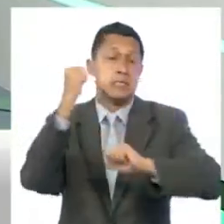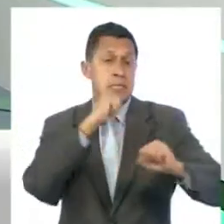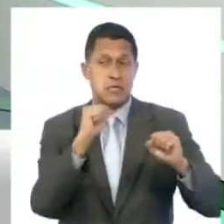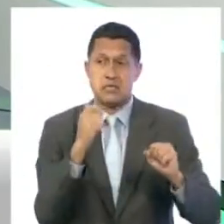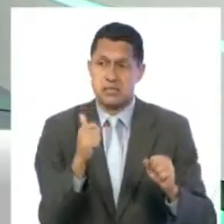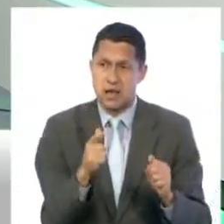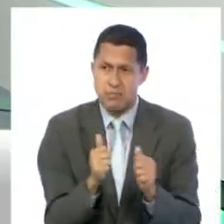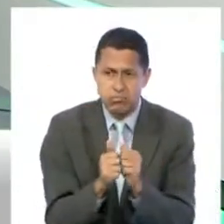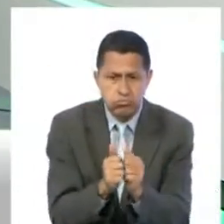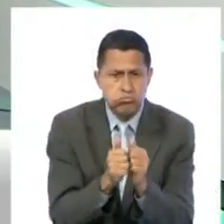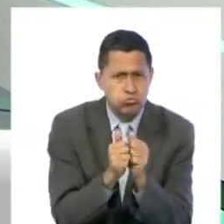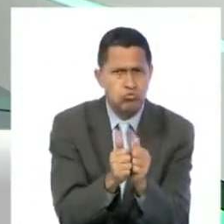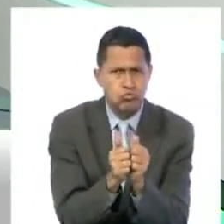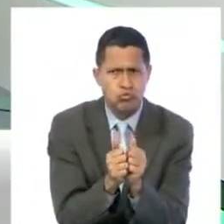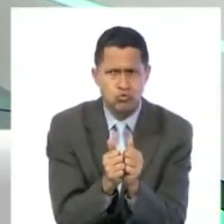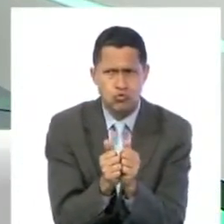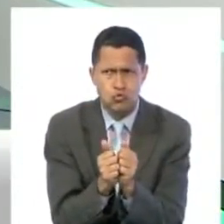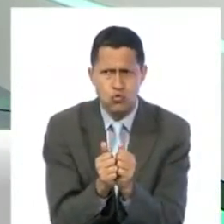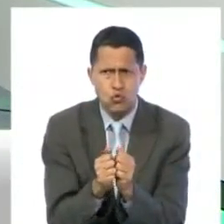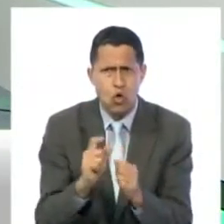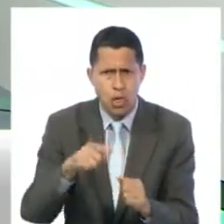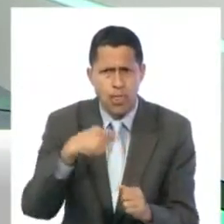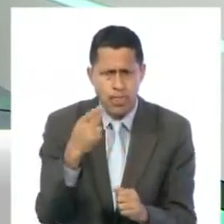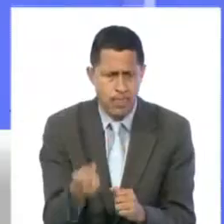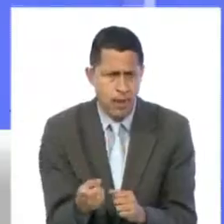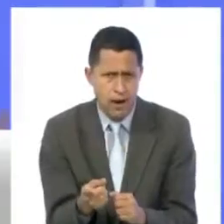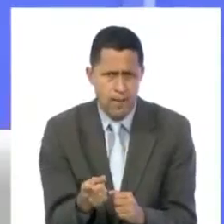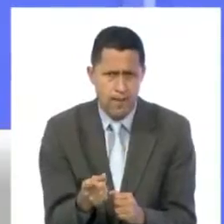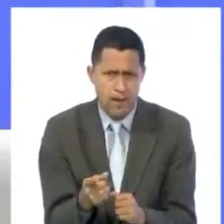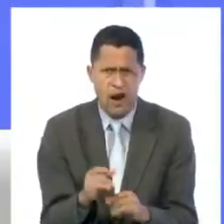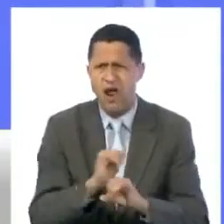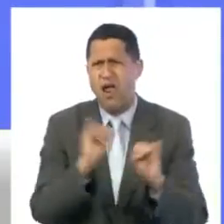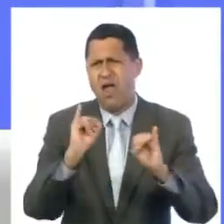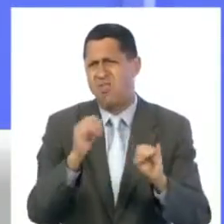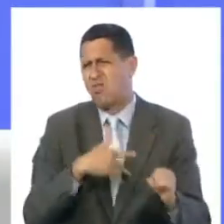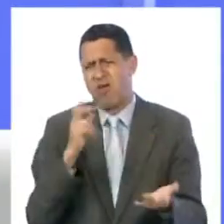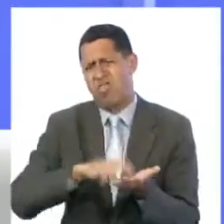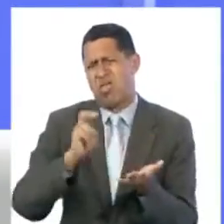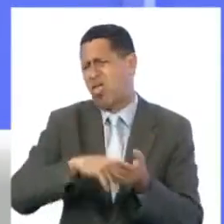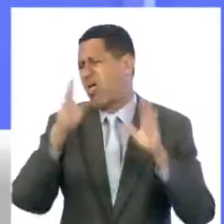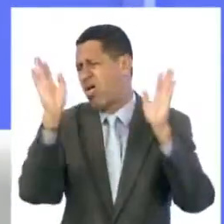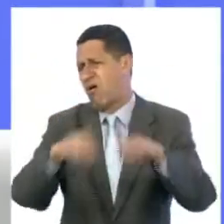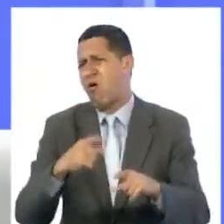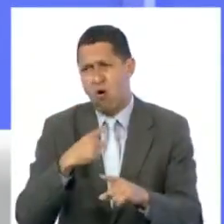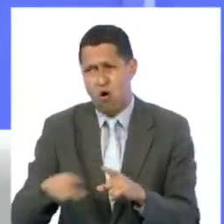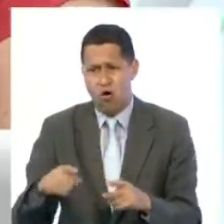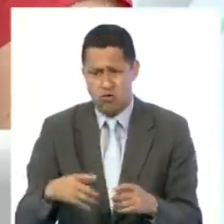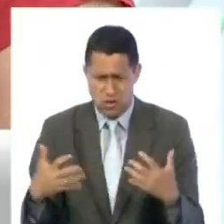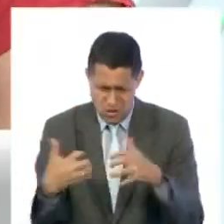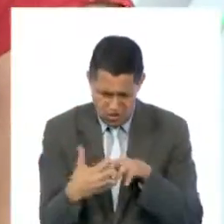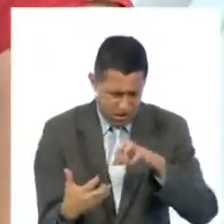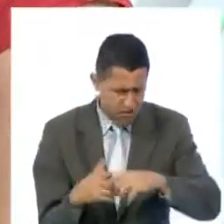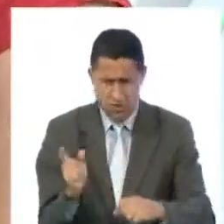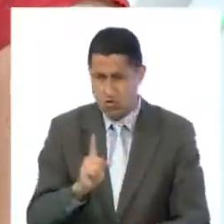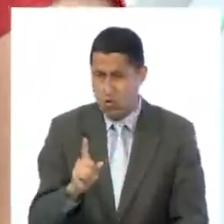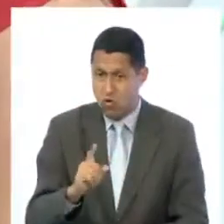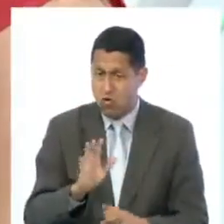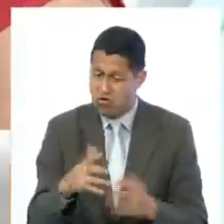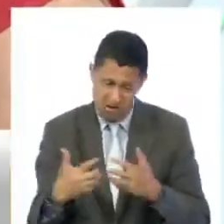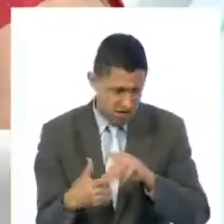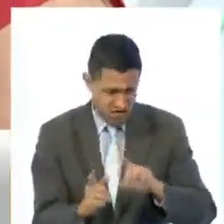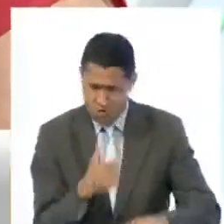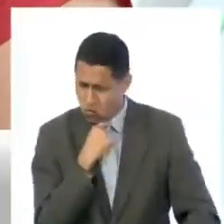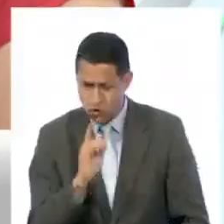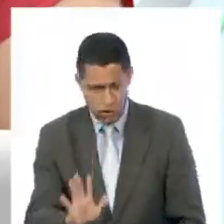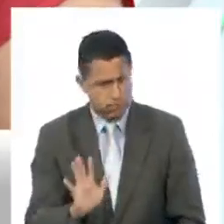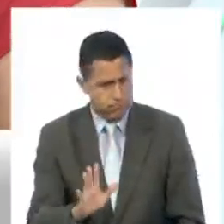Entonces la idea es no sobreestimularlo tampoco, es decir, actividades que lo ayuden a minimizar esa actividad o ese aumento de la